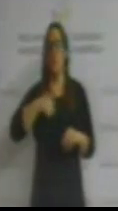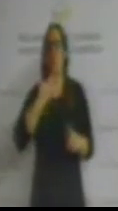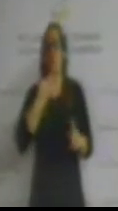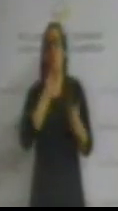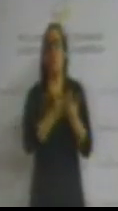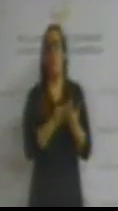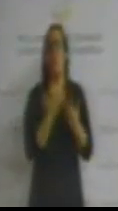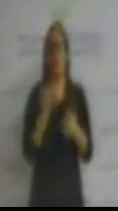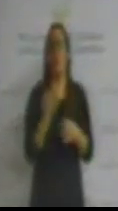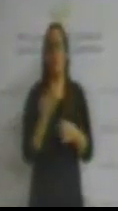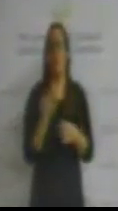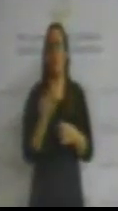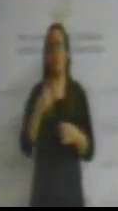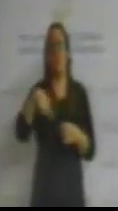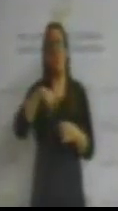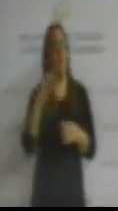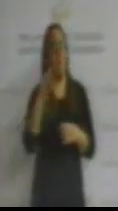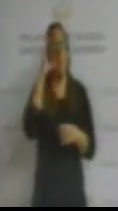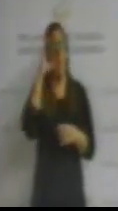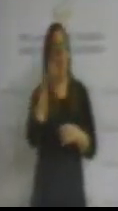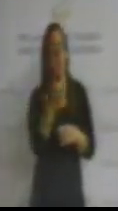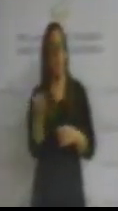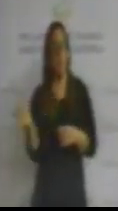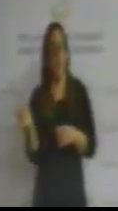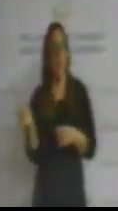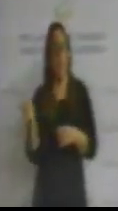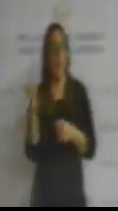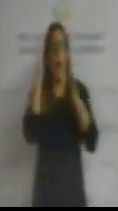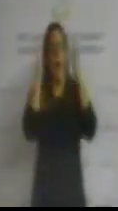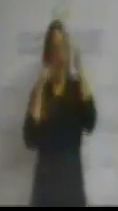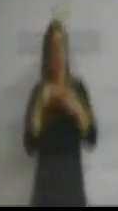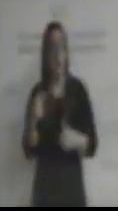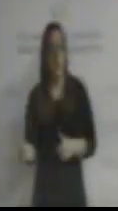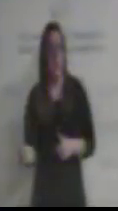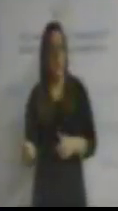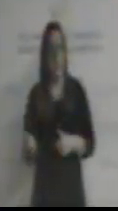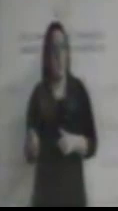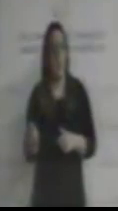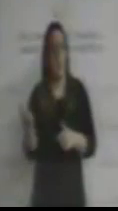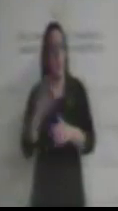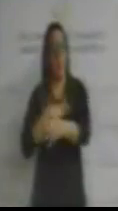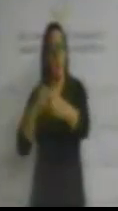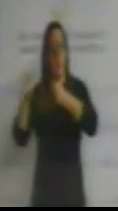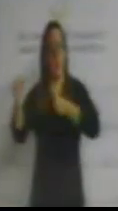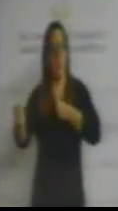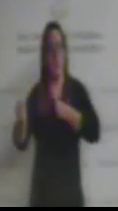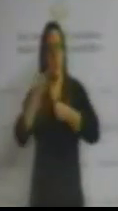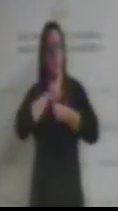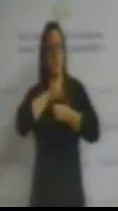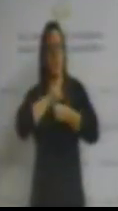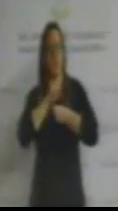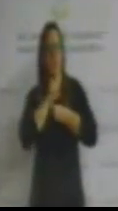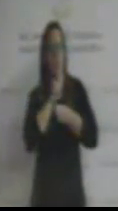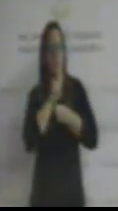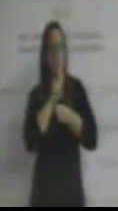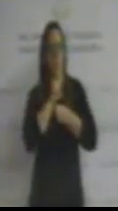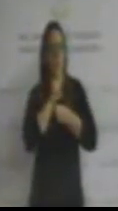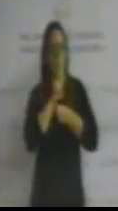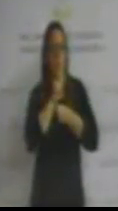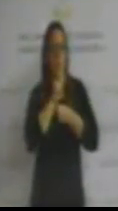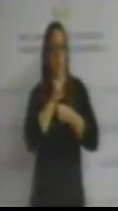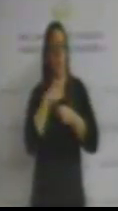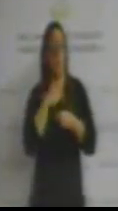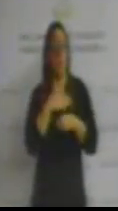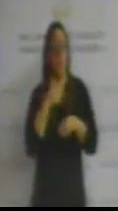escuche. Quiero pedir que los atienda. Quiero pedir que se ponga en su lugar. Que se ponga en su lugar, señora Barcos. Y quiero